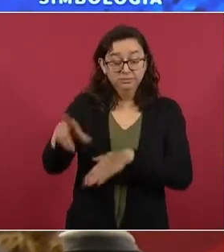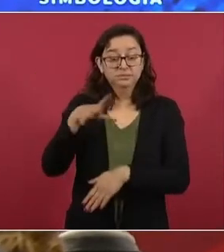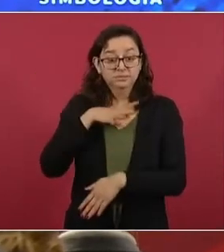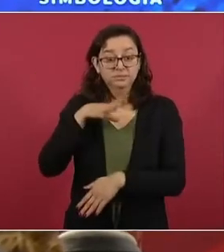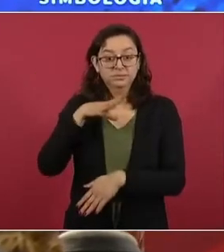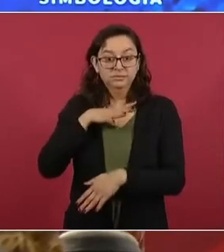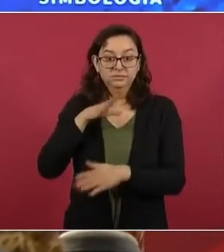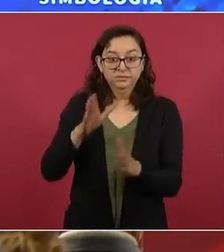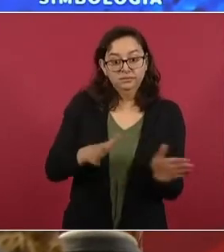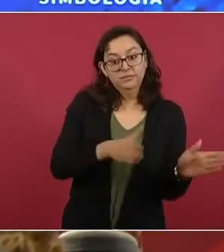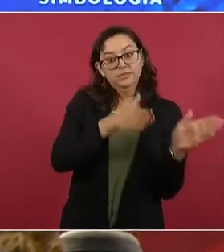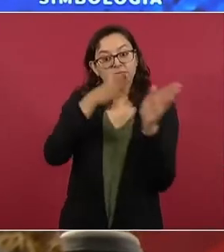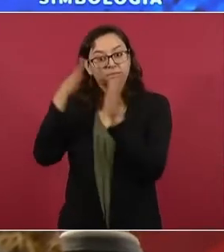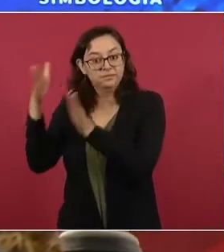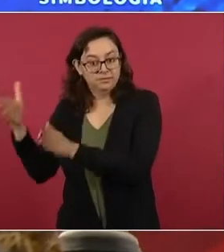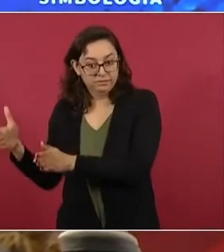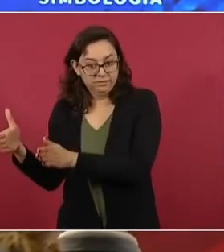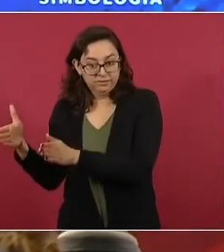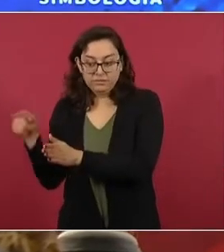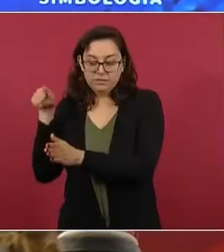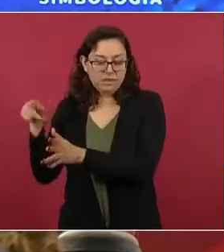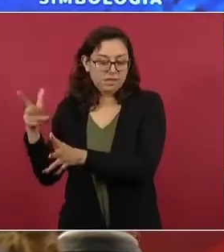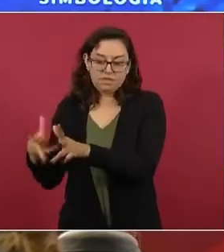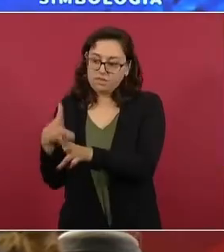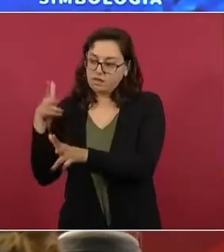es esta, por aquí.